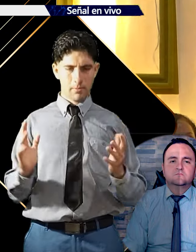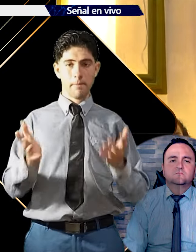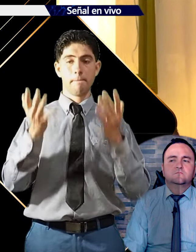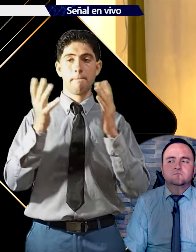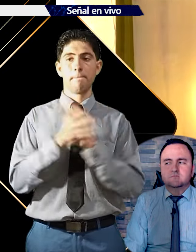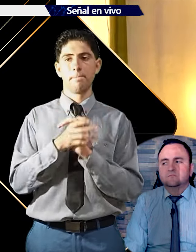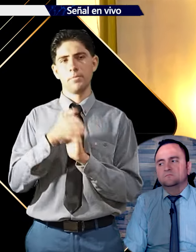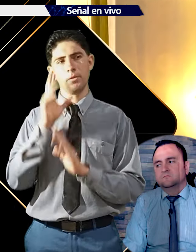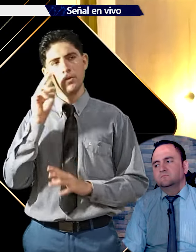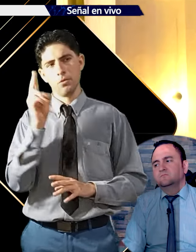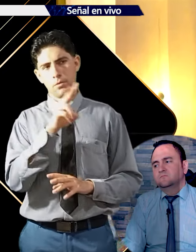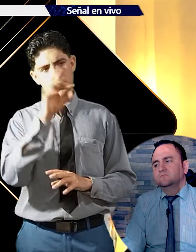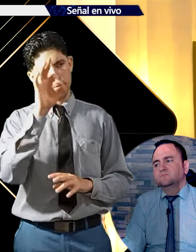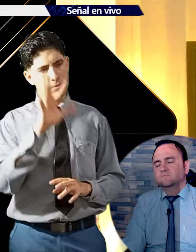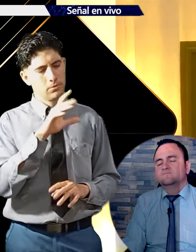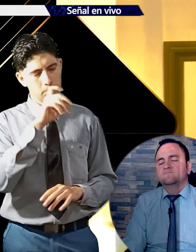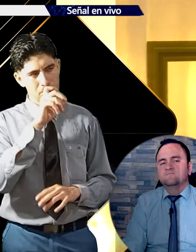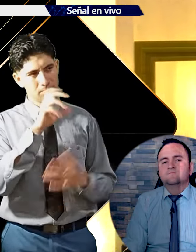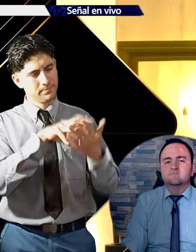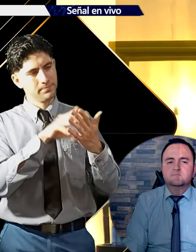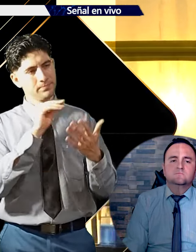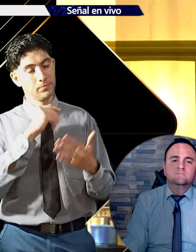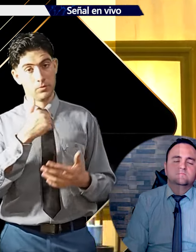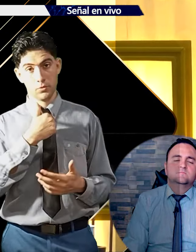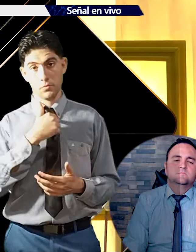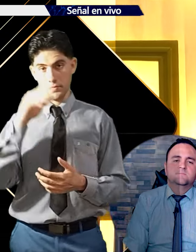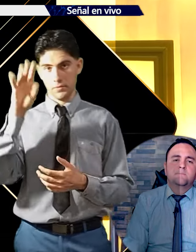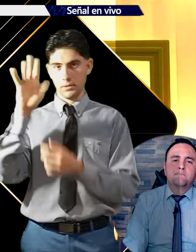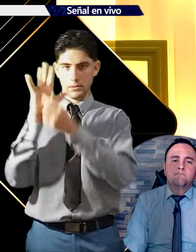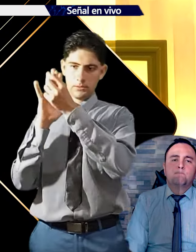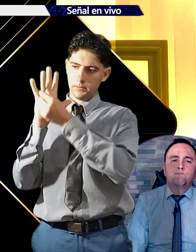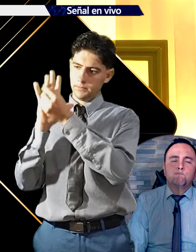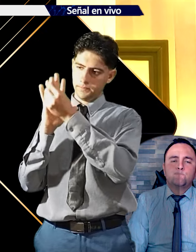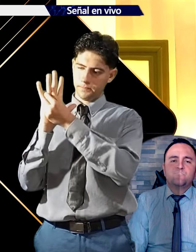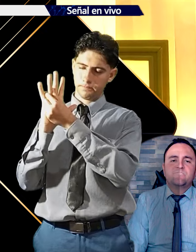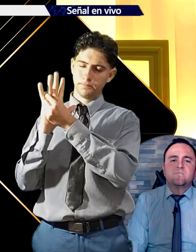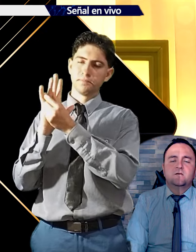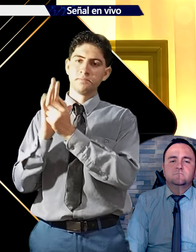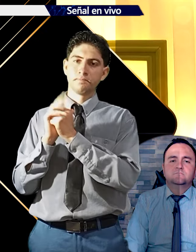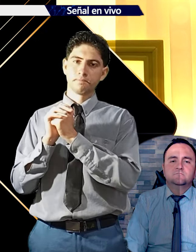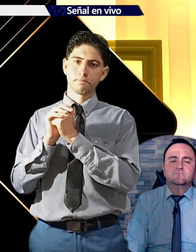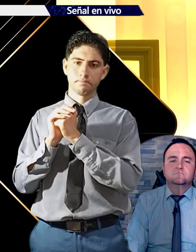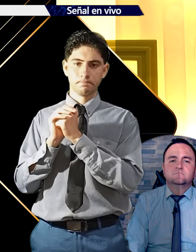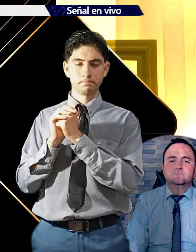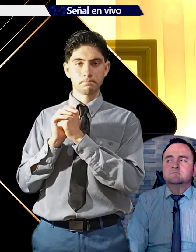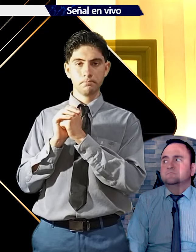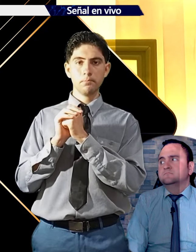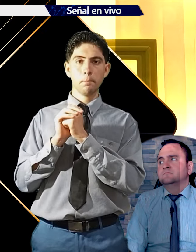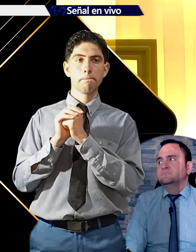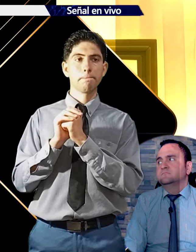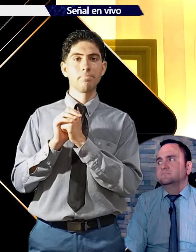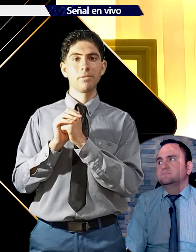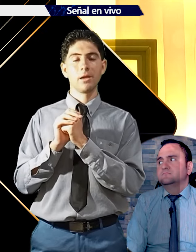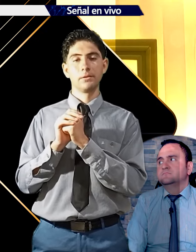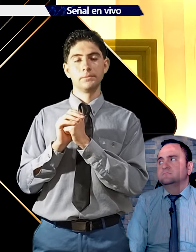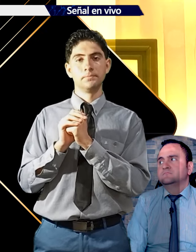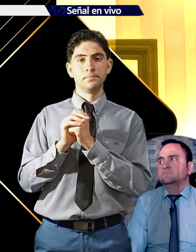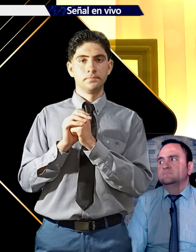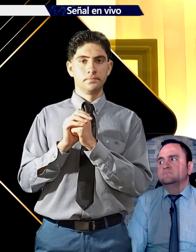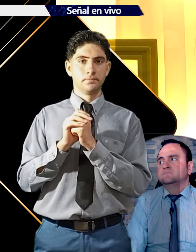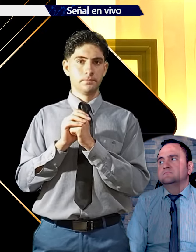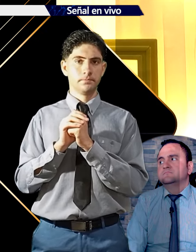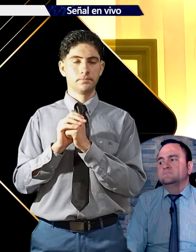recobrar vida. Es que a mí me impactó muchísimo la vida de mi pastor. Imagínense, hermanos, que cuando yo me fui a casar, mi esposo, pues él no podía